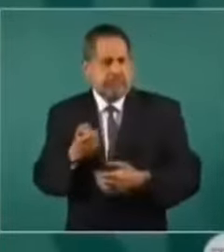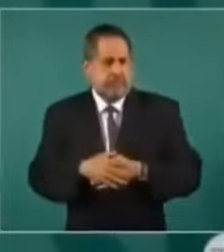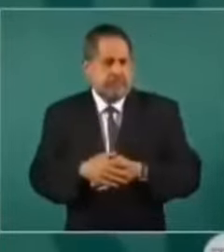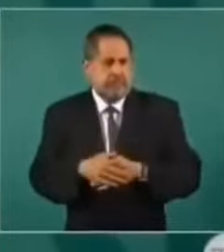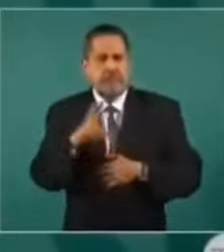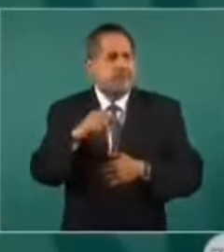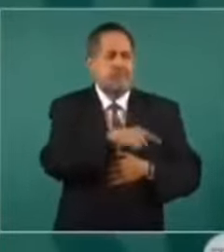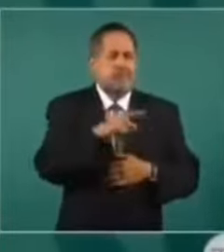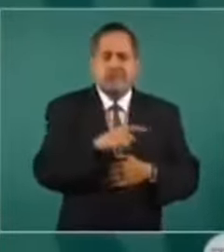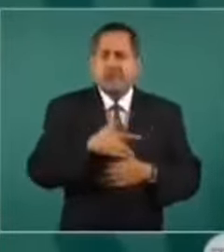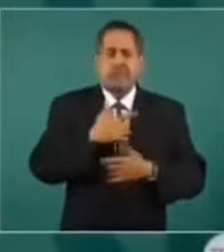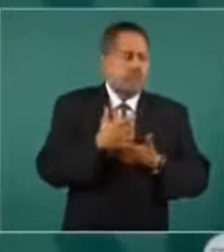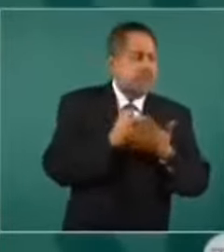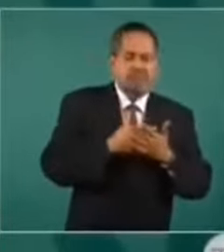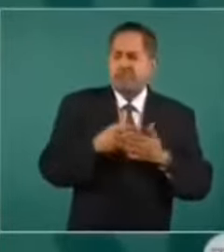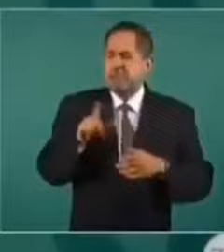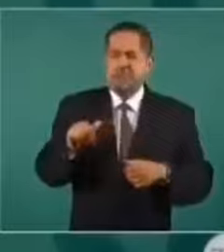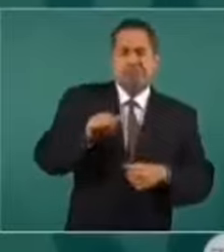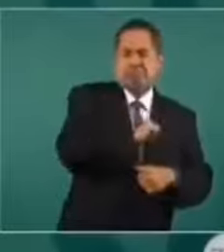media egoísta,